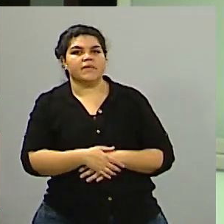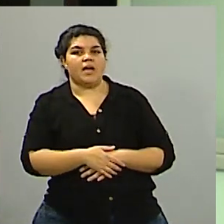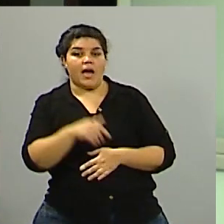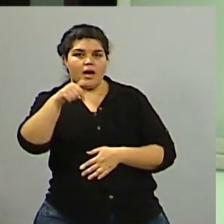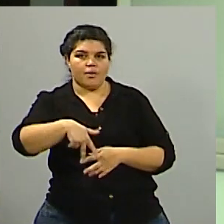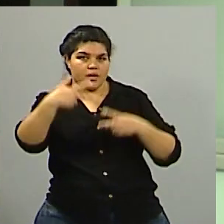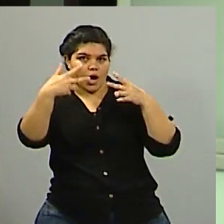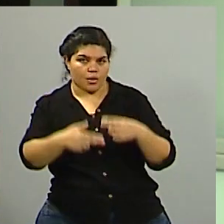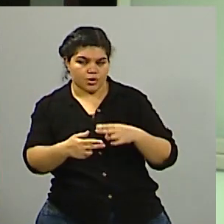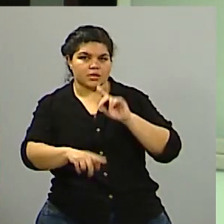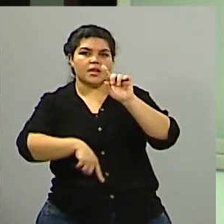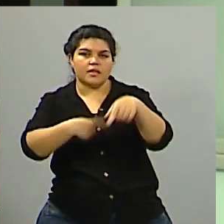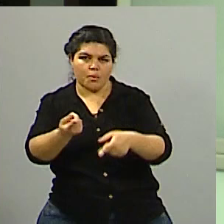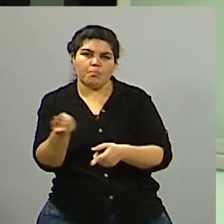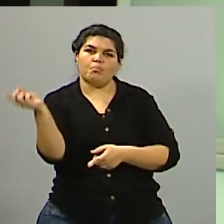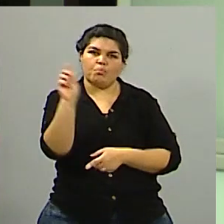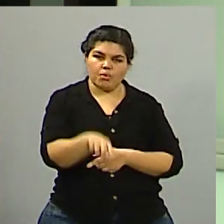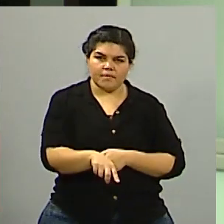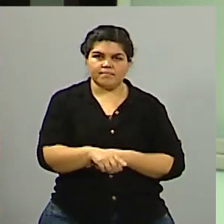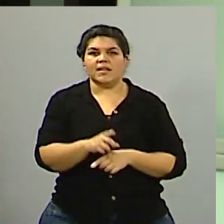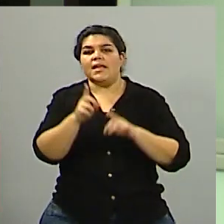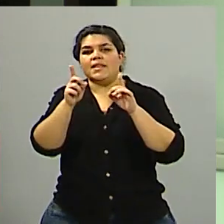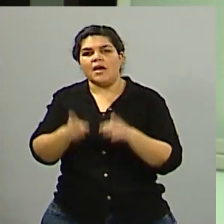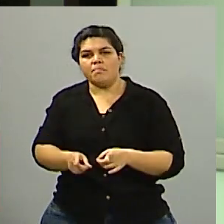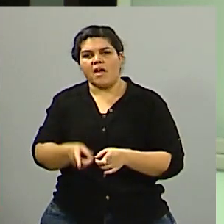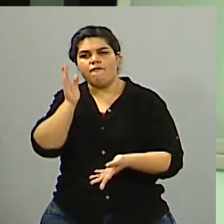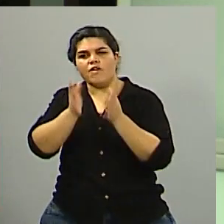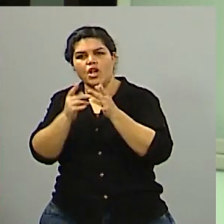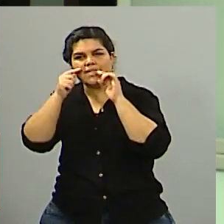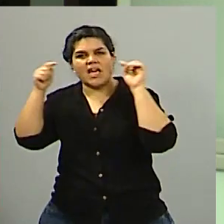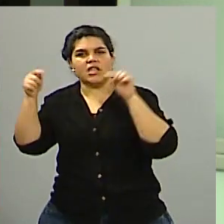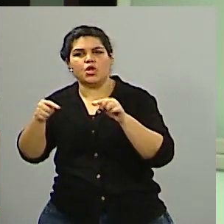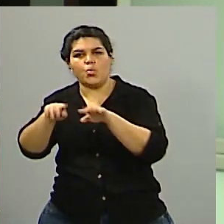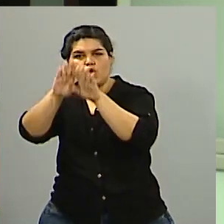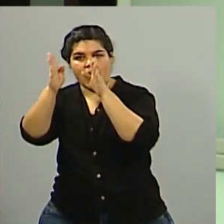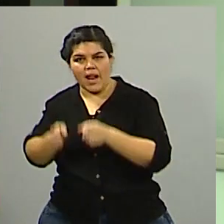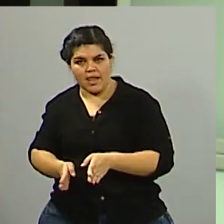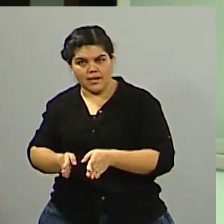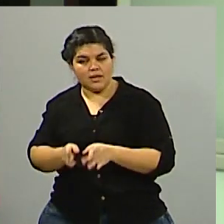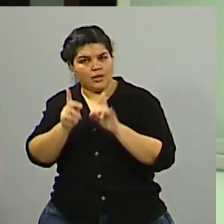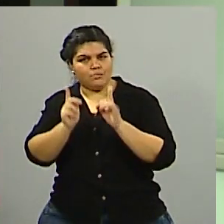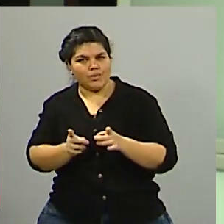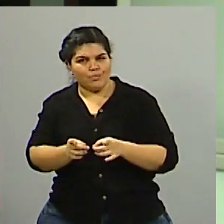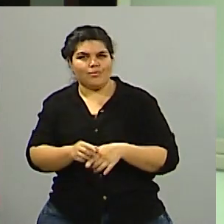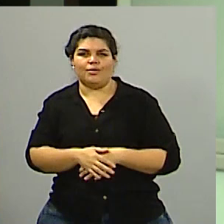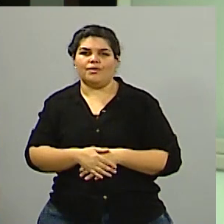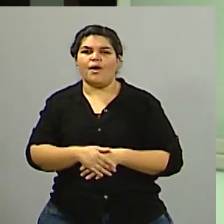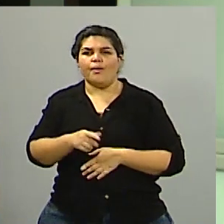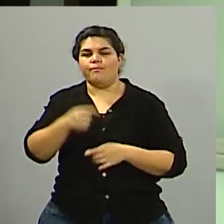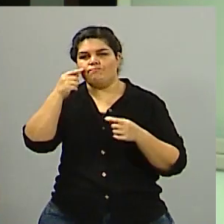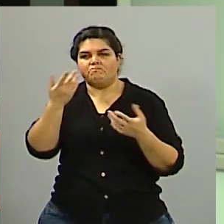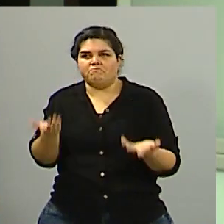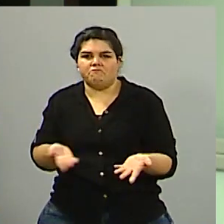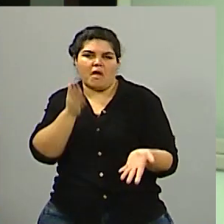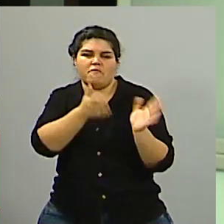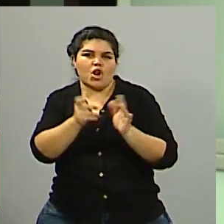porque también está la violencia institucional que por ahí uno no le interpreta como tal en el caso de esa violencia que se ejerce sobre